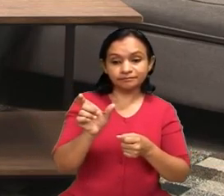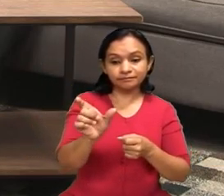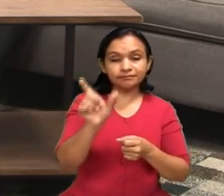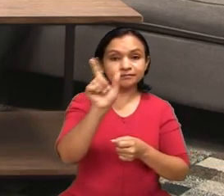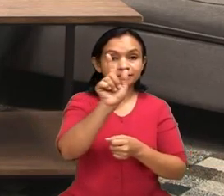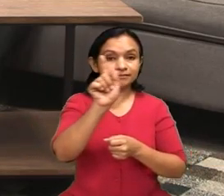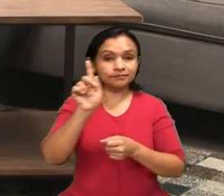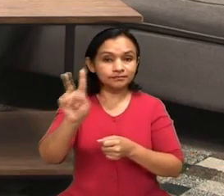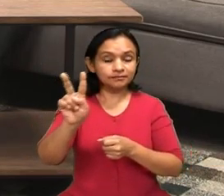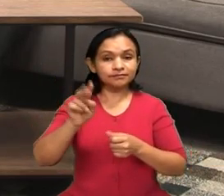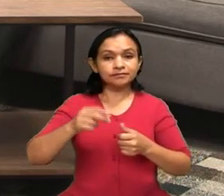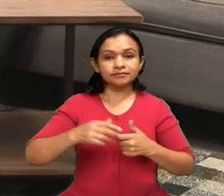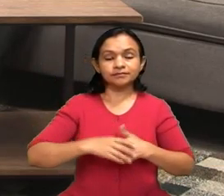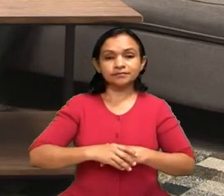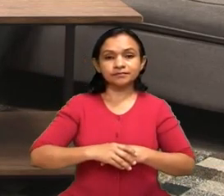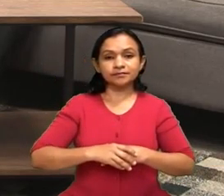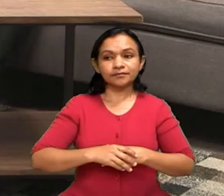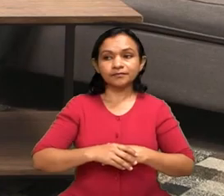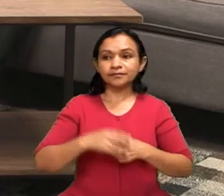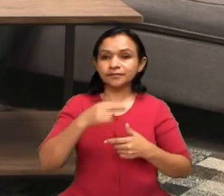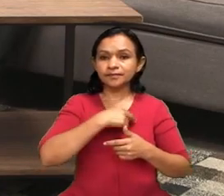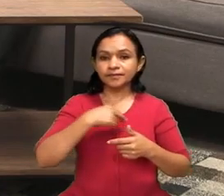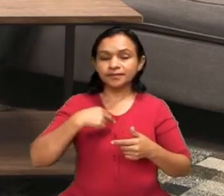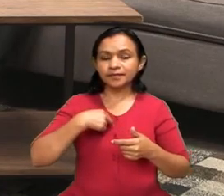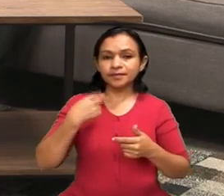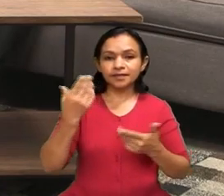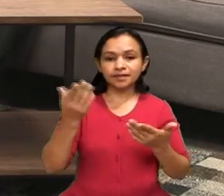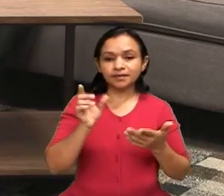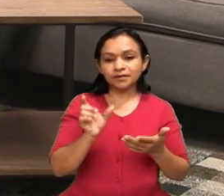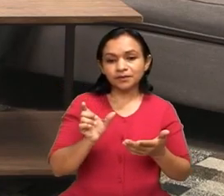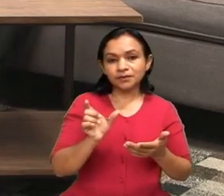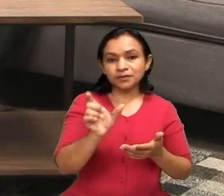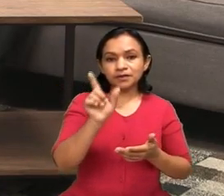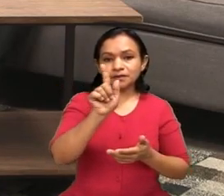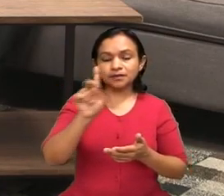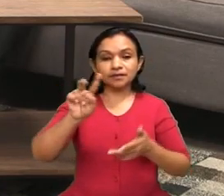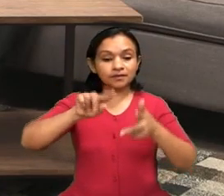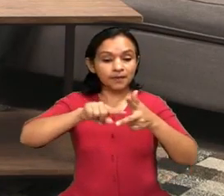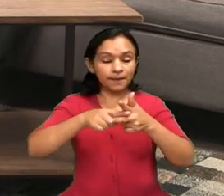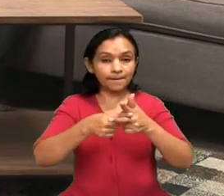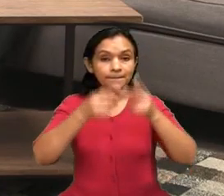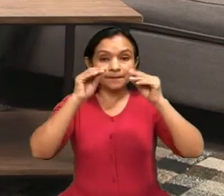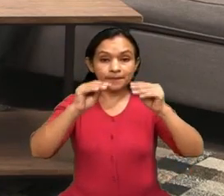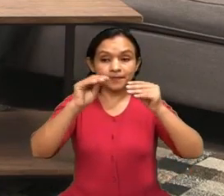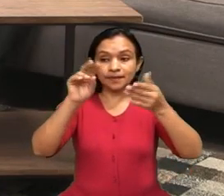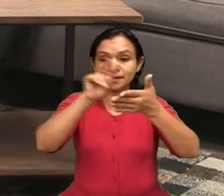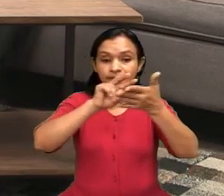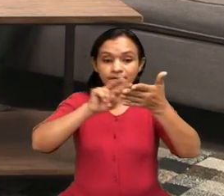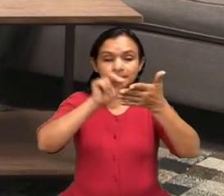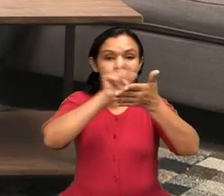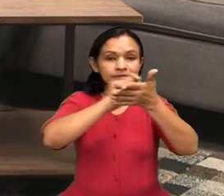televisiones, serían las redes sociales. Lo empezamos a alfabetizar